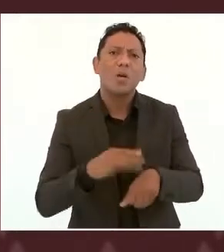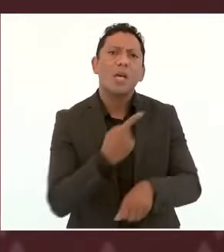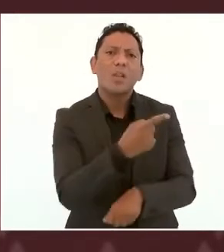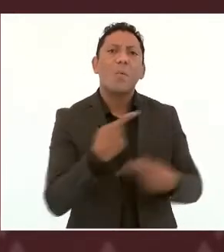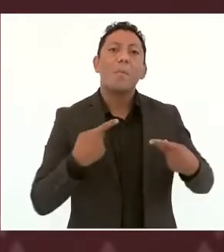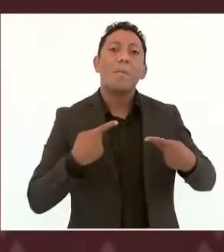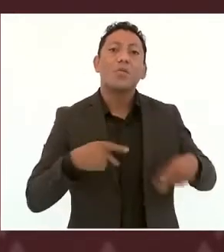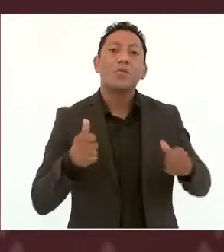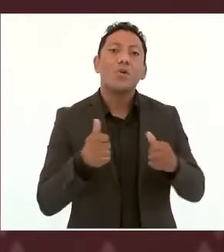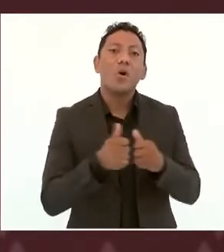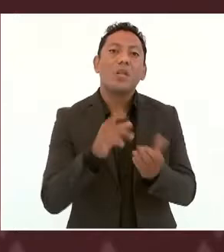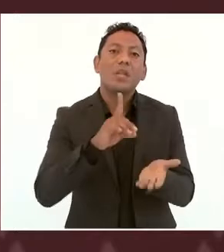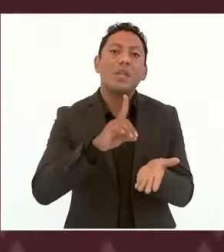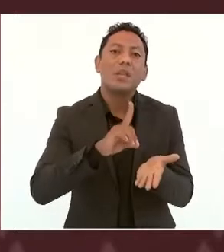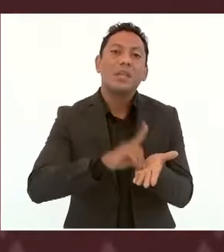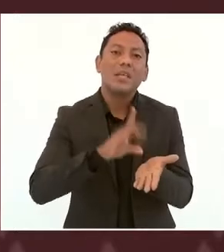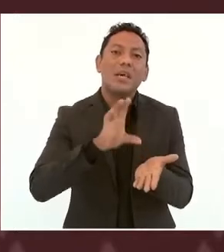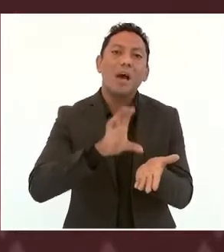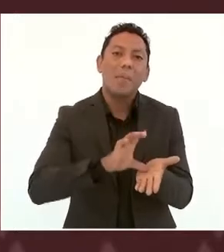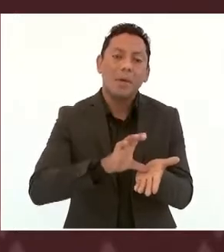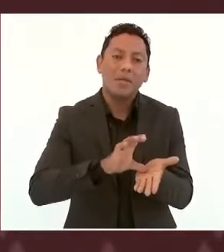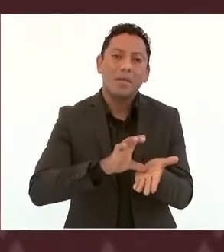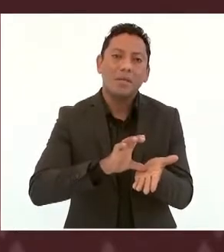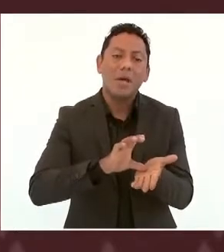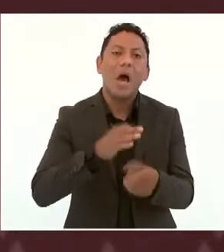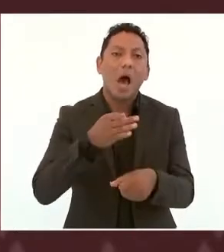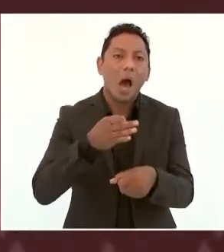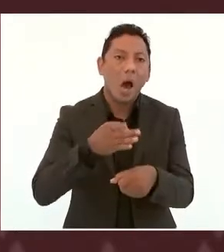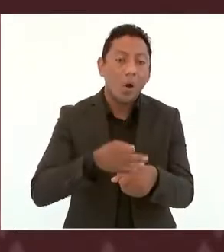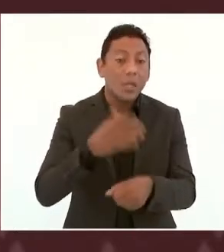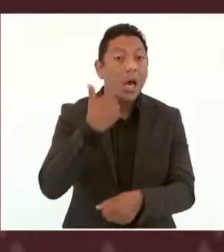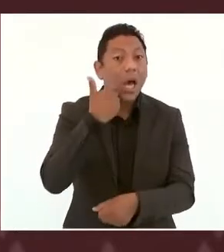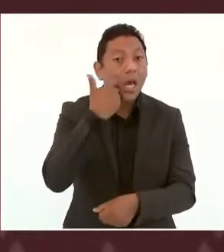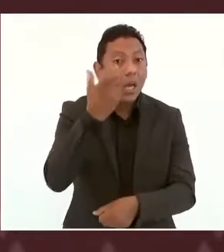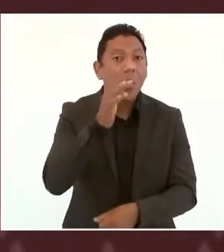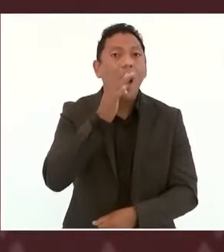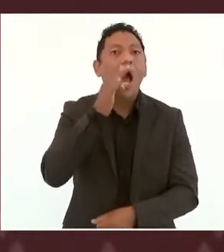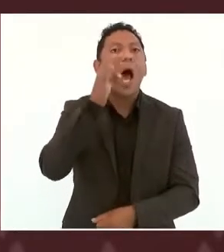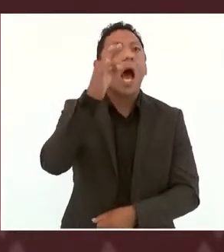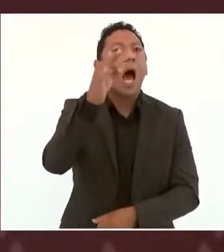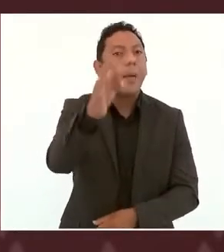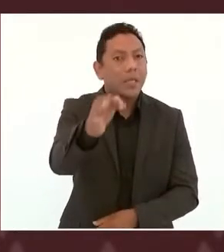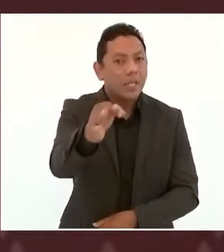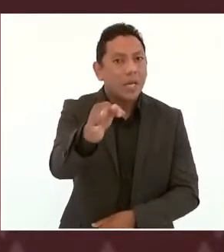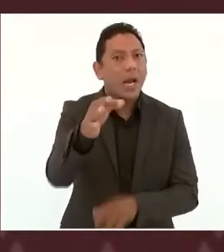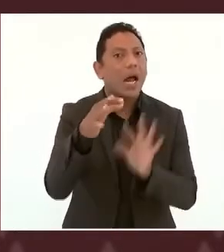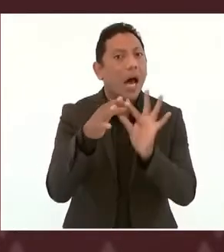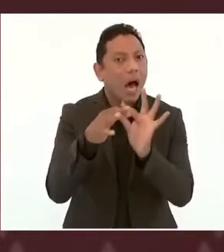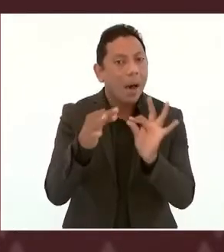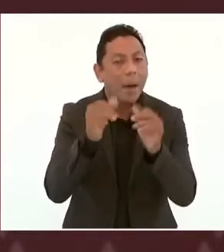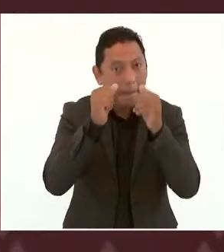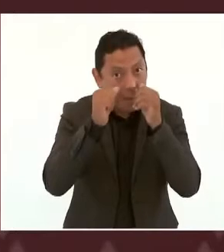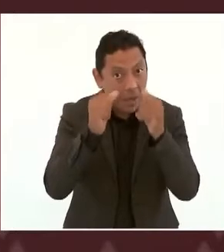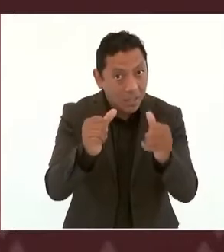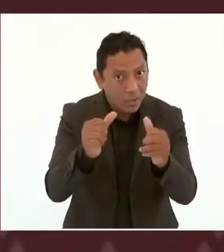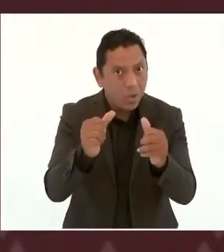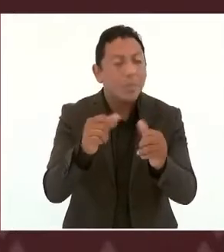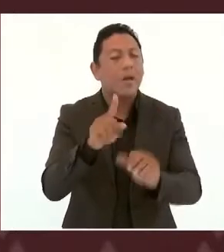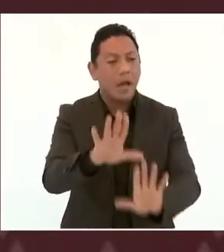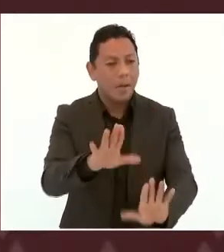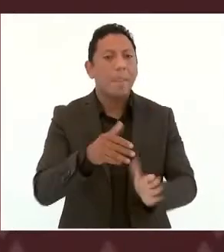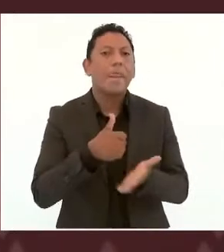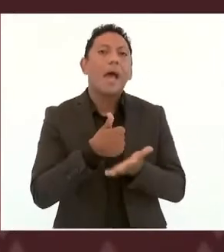discapacidad. Aquí aprovecho para comentar que con el